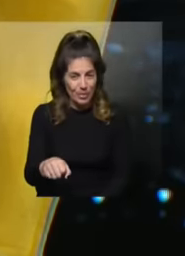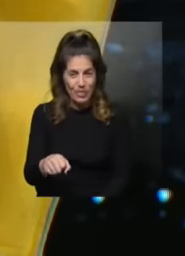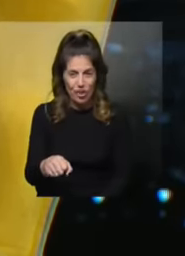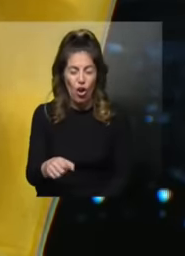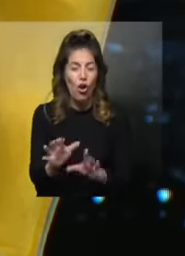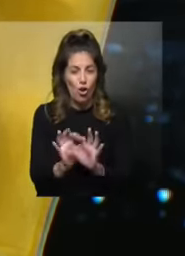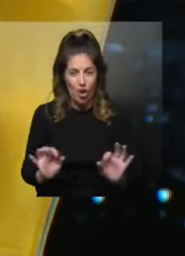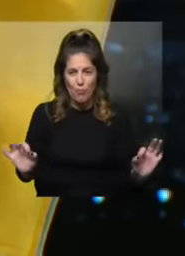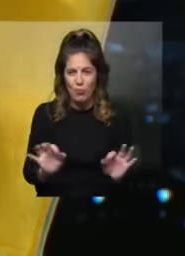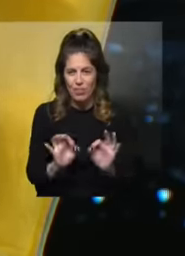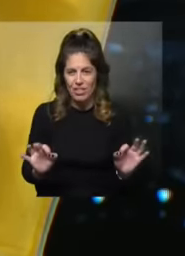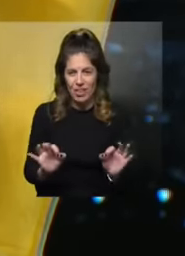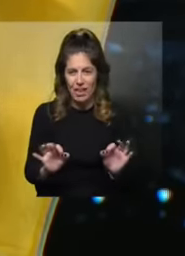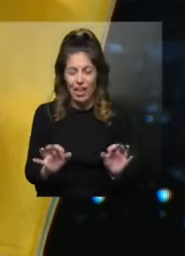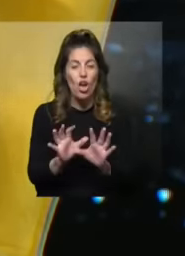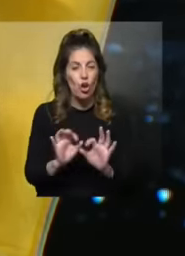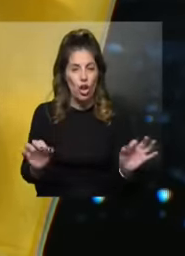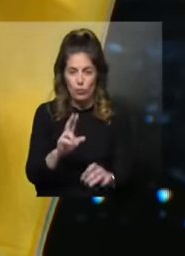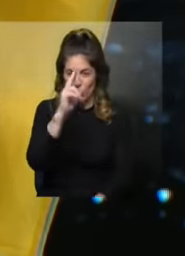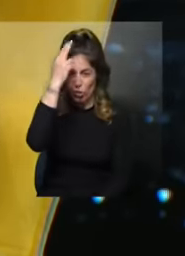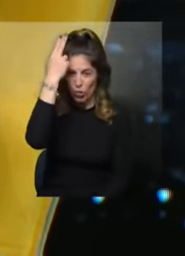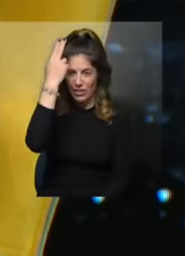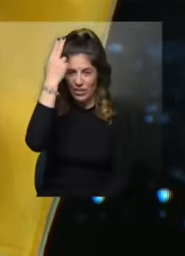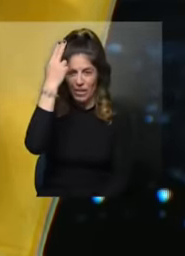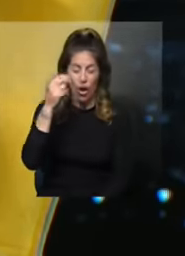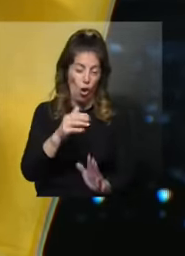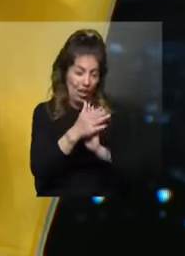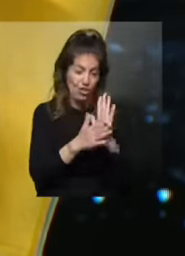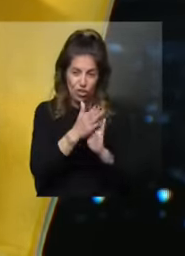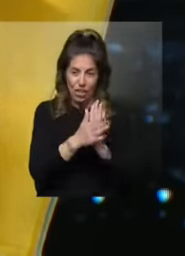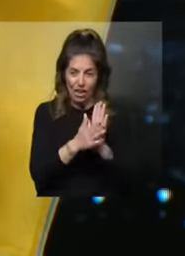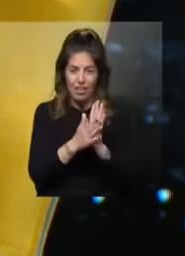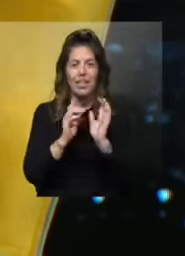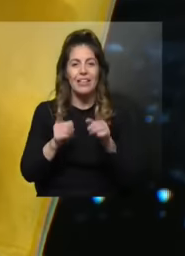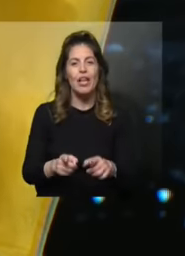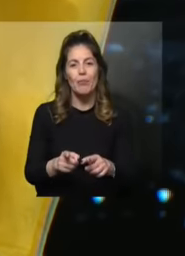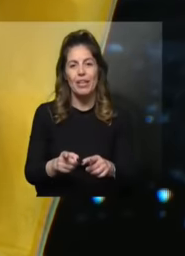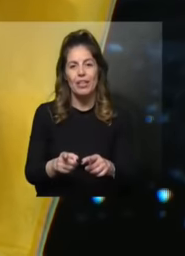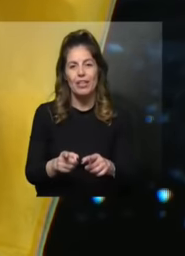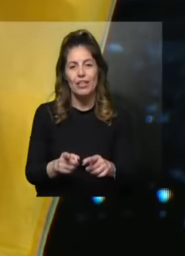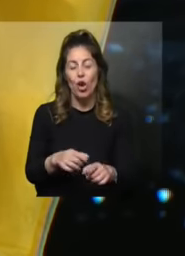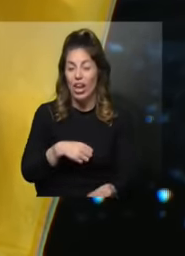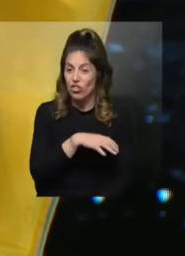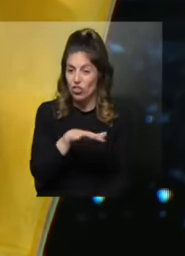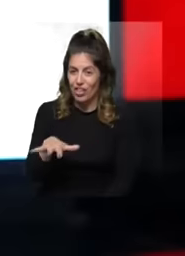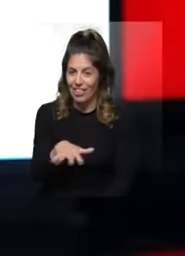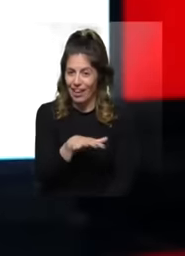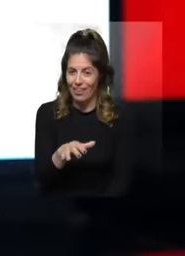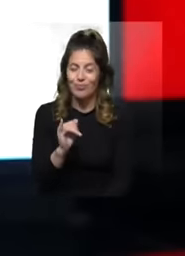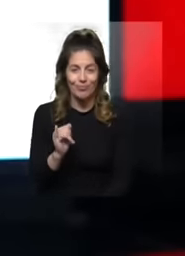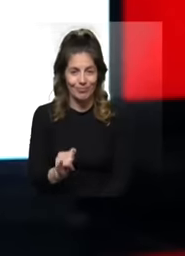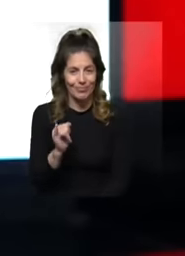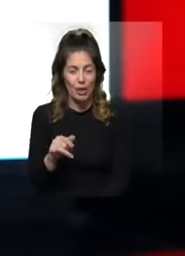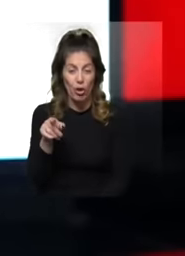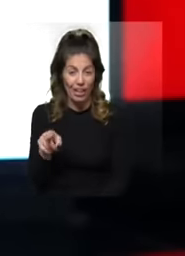la música, uruguaya o nacional, sí, sí, sí, y también con la sociedad. Claro. Absolutamente. Digo, porque